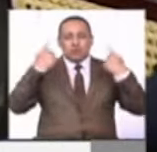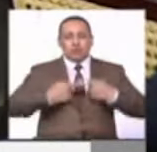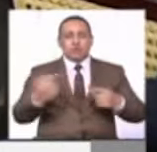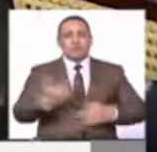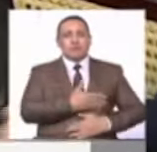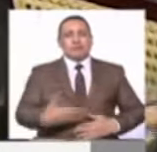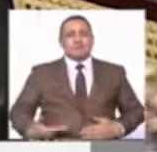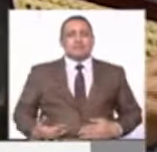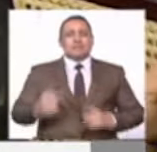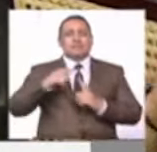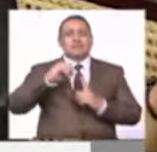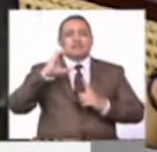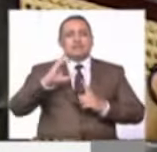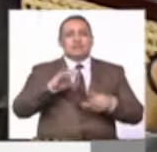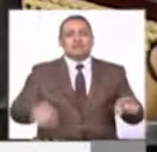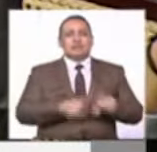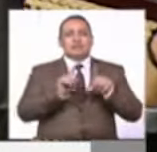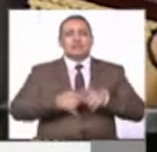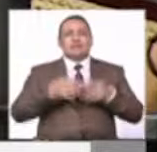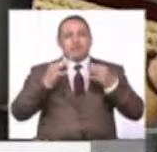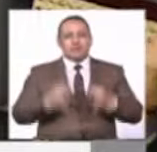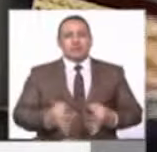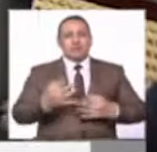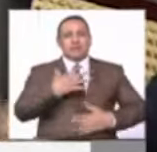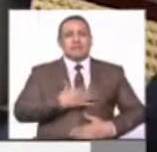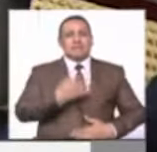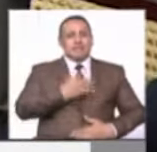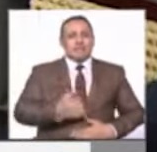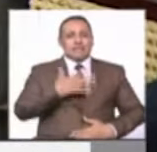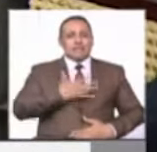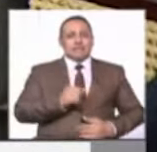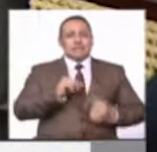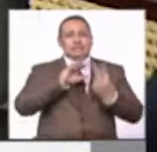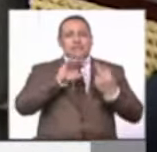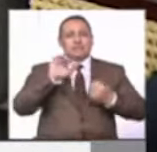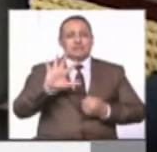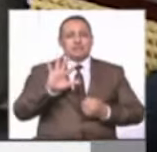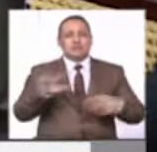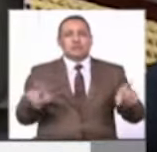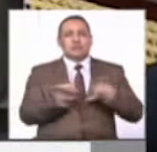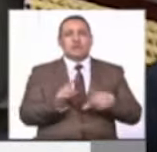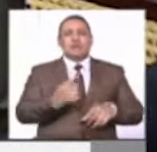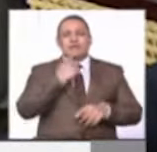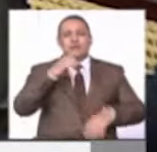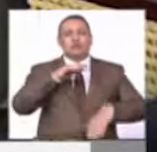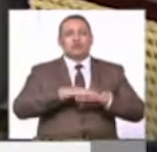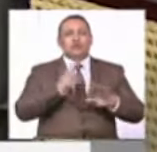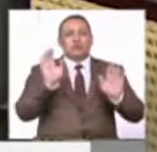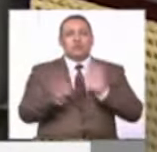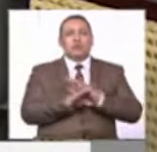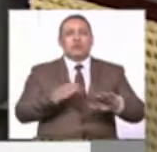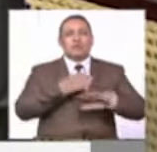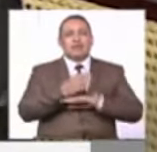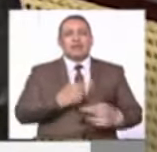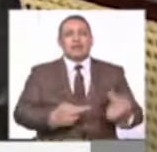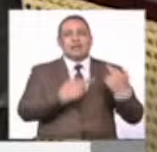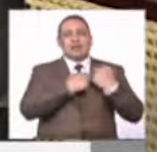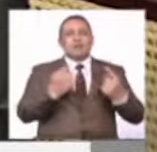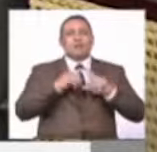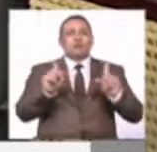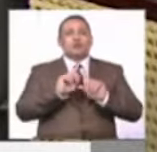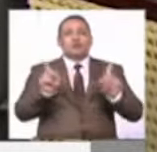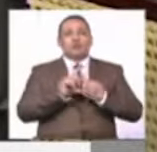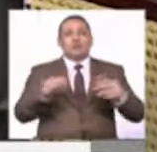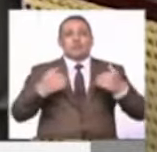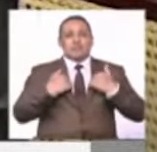presidente del tc donde afirmó que la edad de 75 años era solo un límite para Acceder al cargo pero no para